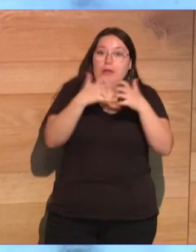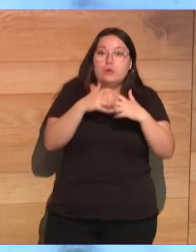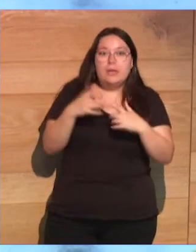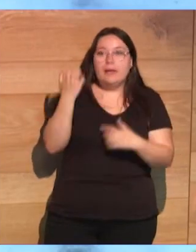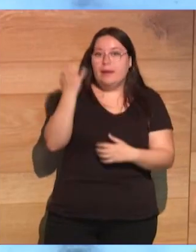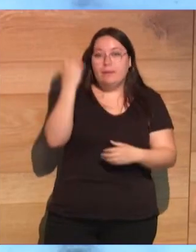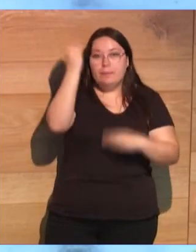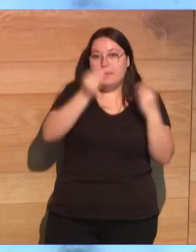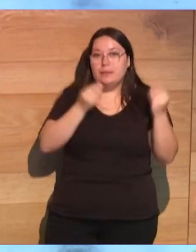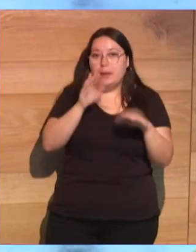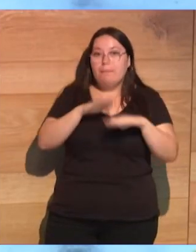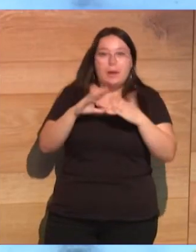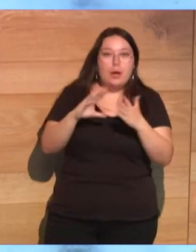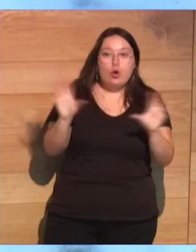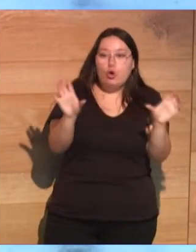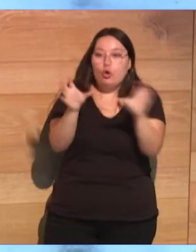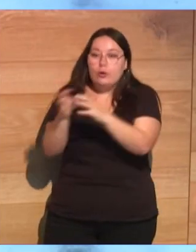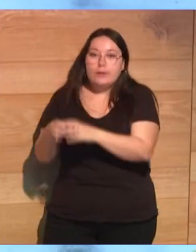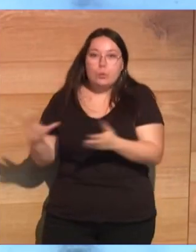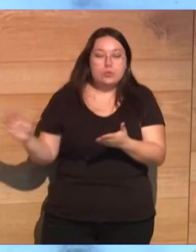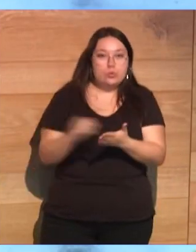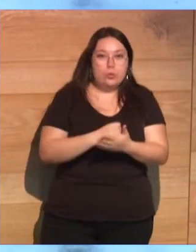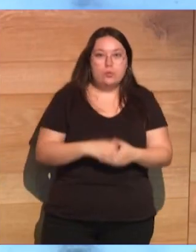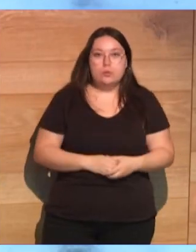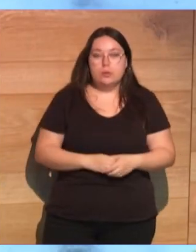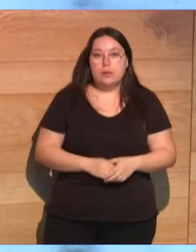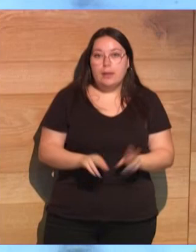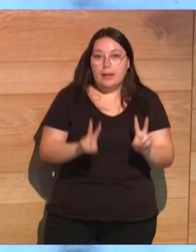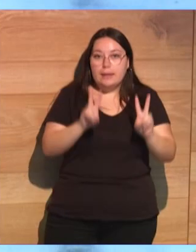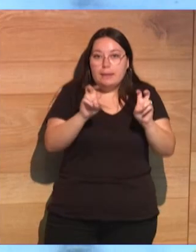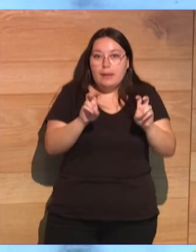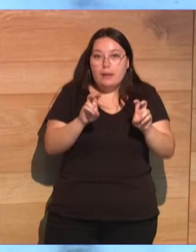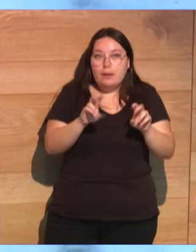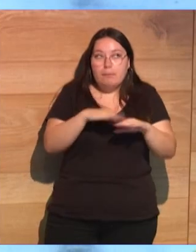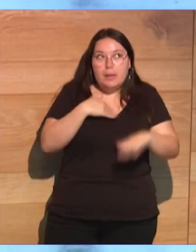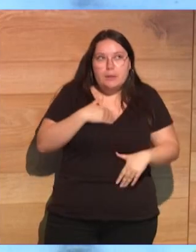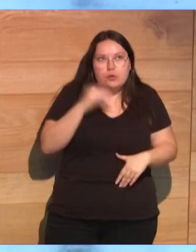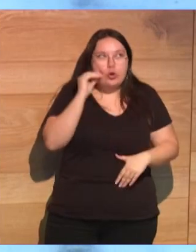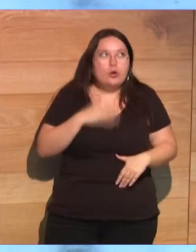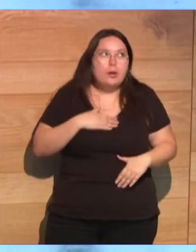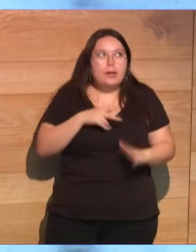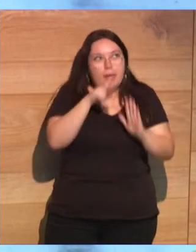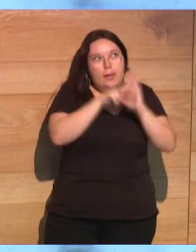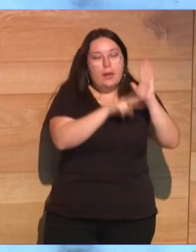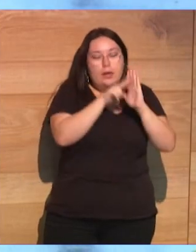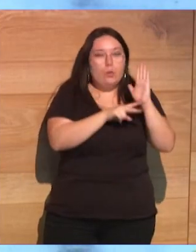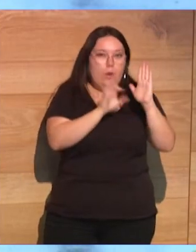pensada también para todos los colectivos. El tema está, para mí, en la regulación que permita que eso se haga con